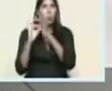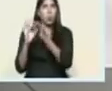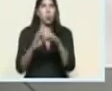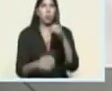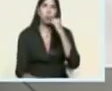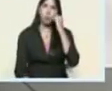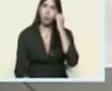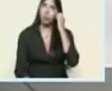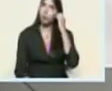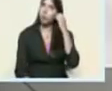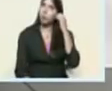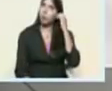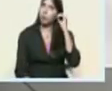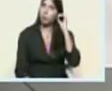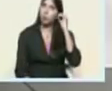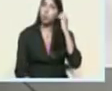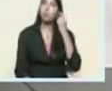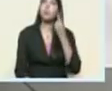El año pasado